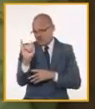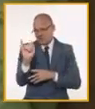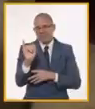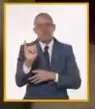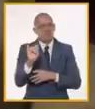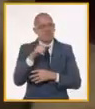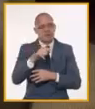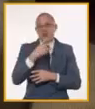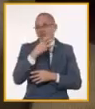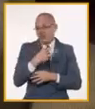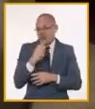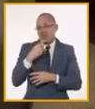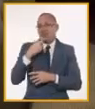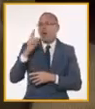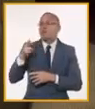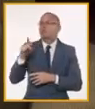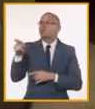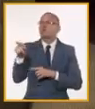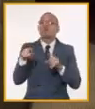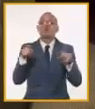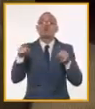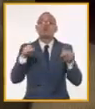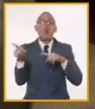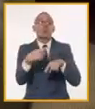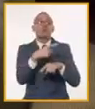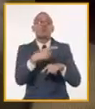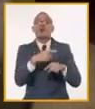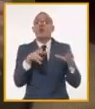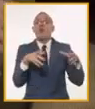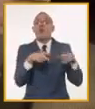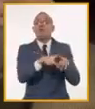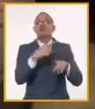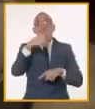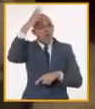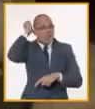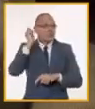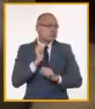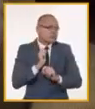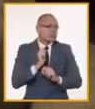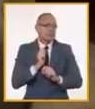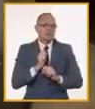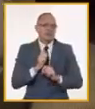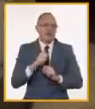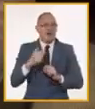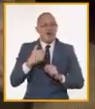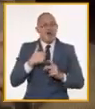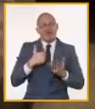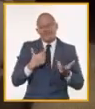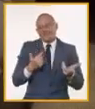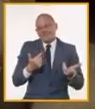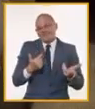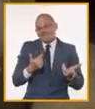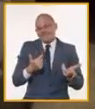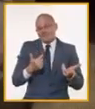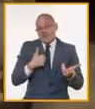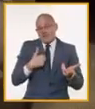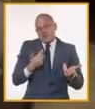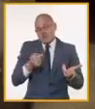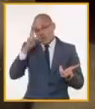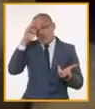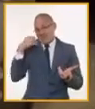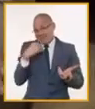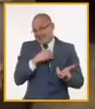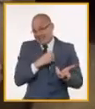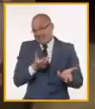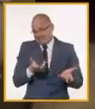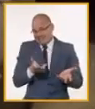porque Raúl me lo dijo. Raúl, como digo yo, uno siempre como médico tiene ciertos privilegios. Y Raúl me dijo, mire médico, prepárese,